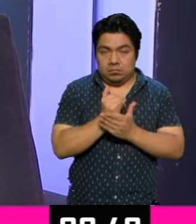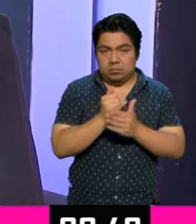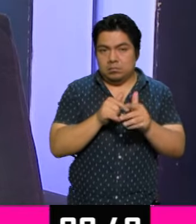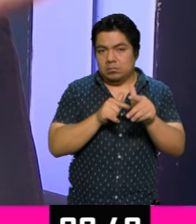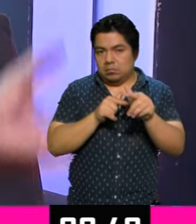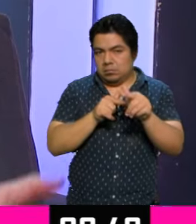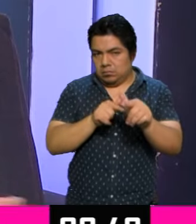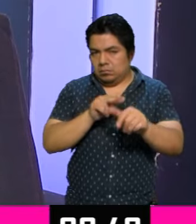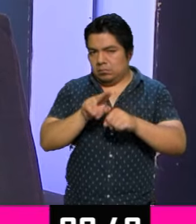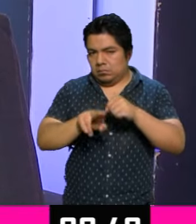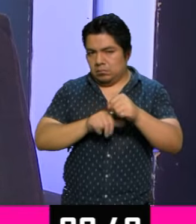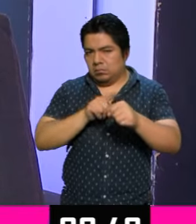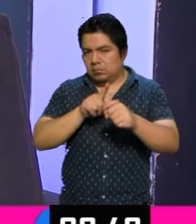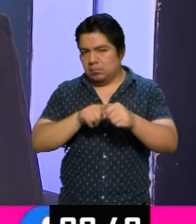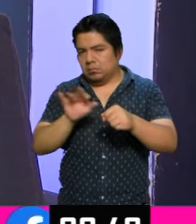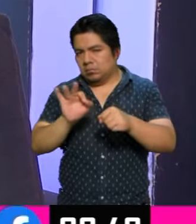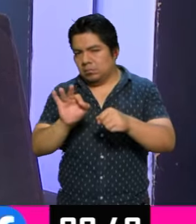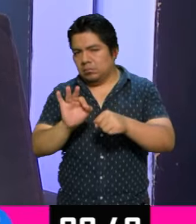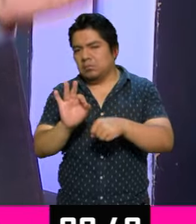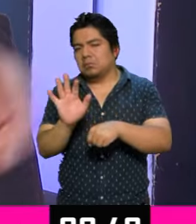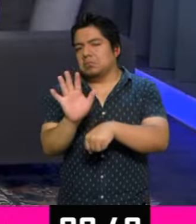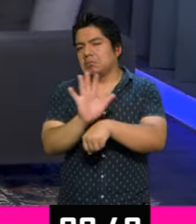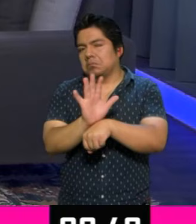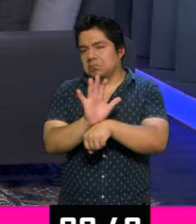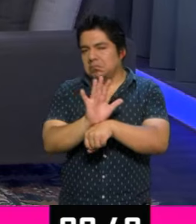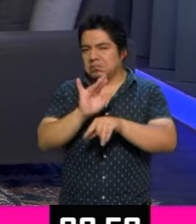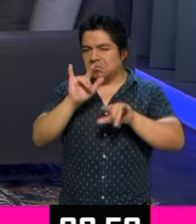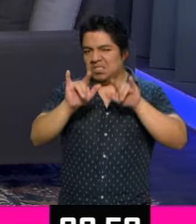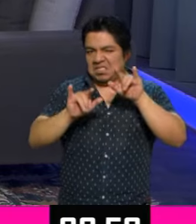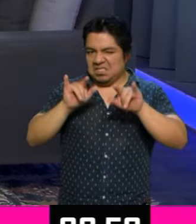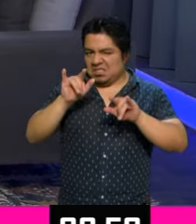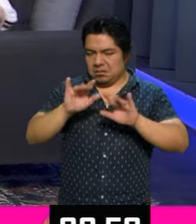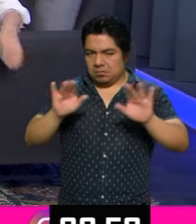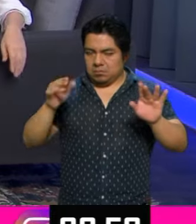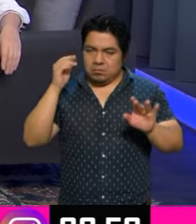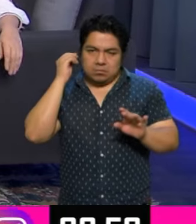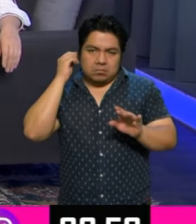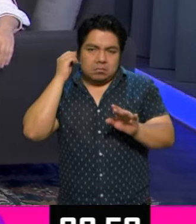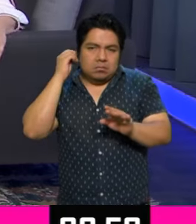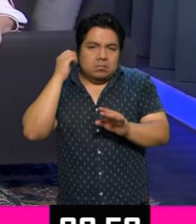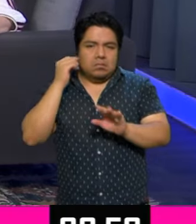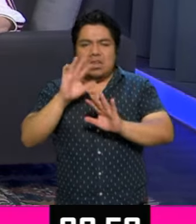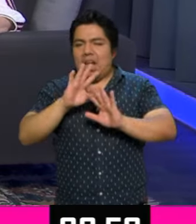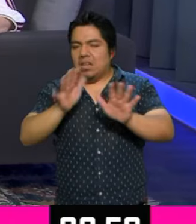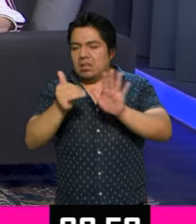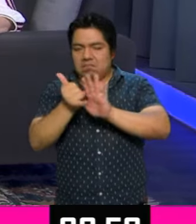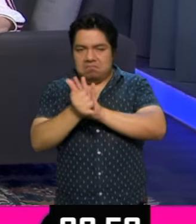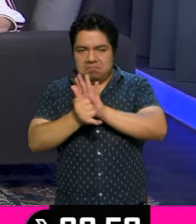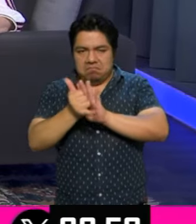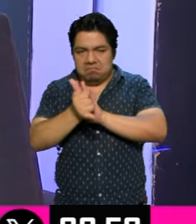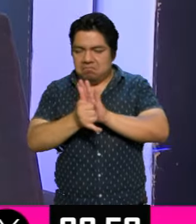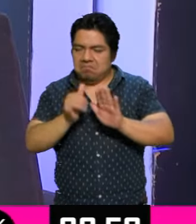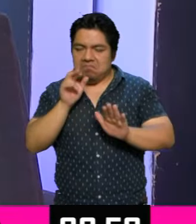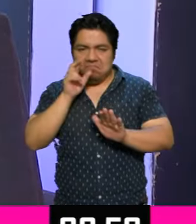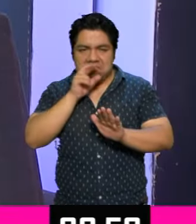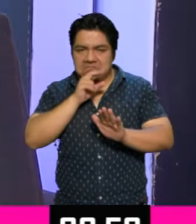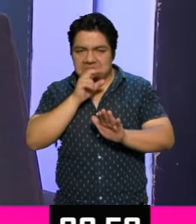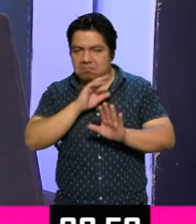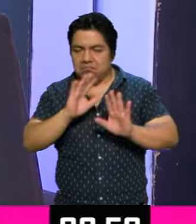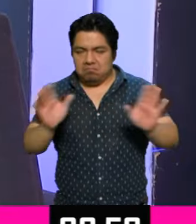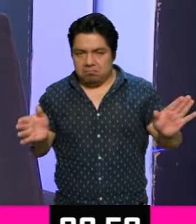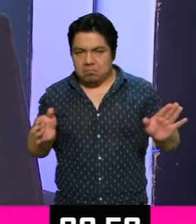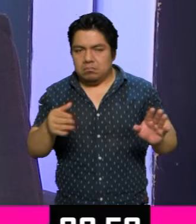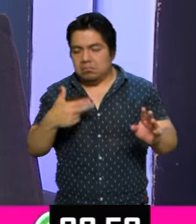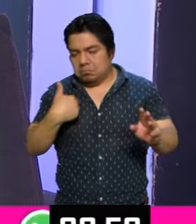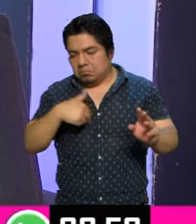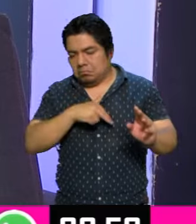ruta tradicional que puede tener un documental, que sea festivales, que fuera cines, así, para que todo que ya estuviera disponible, y pues fue una cosa que